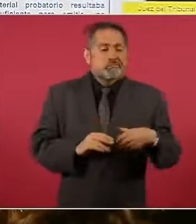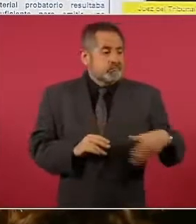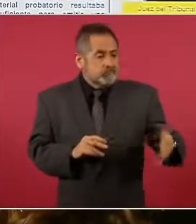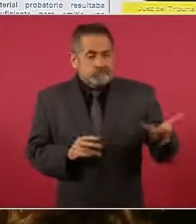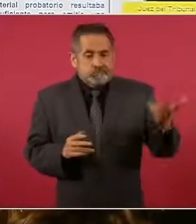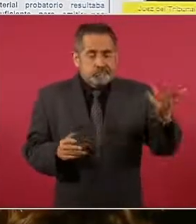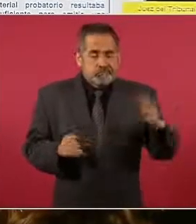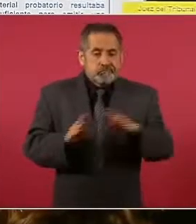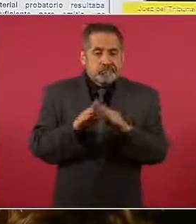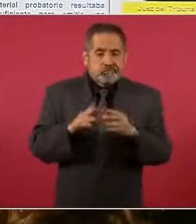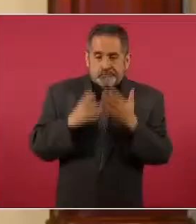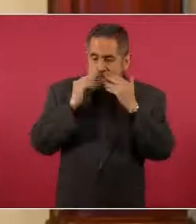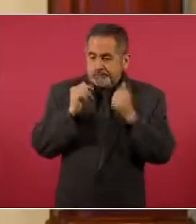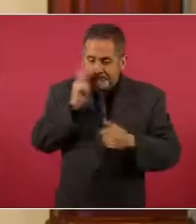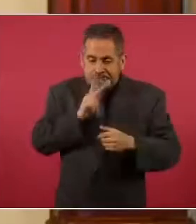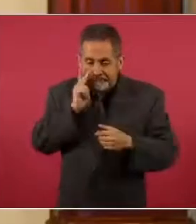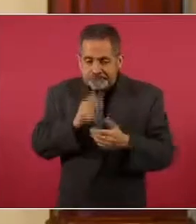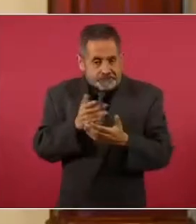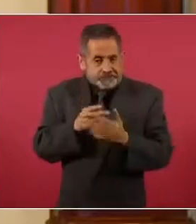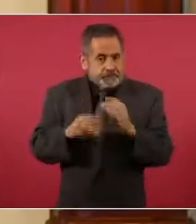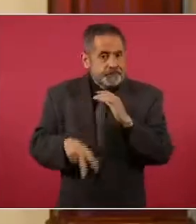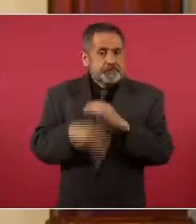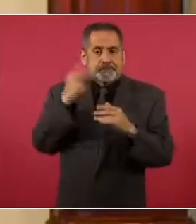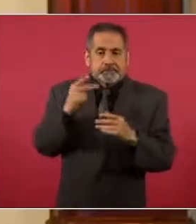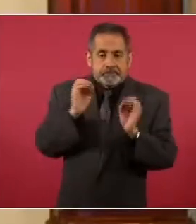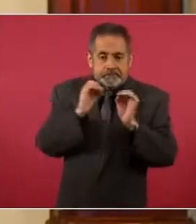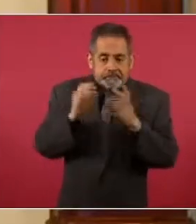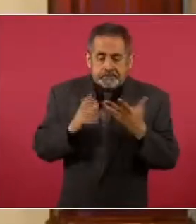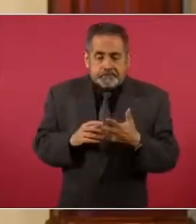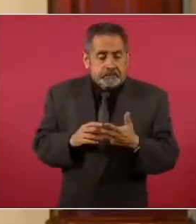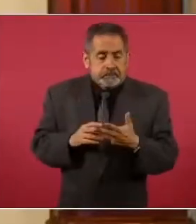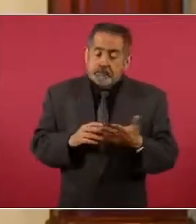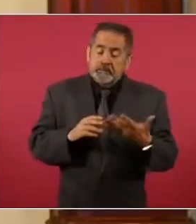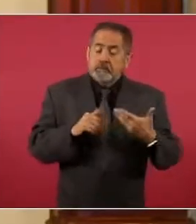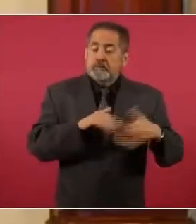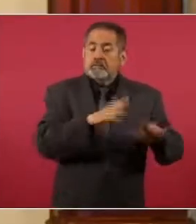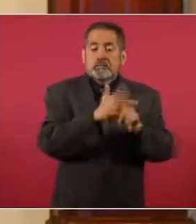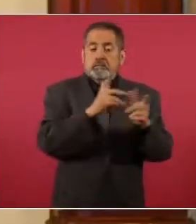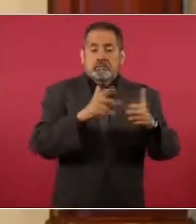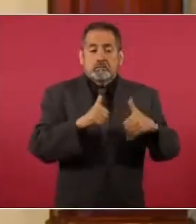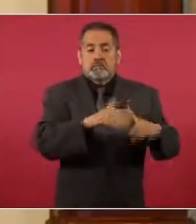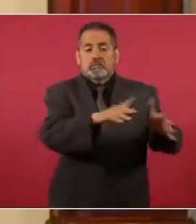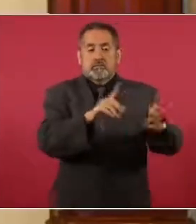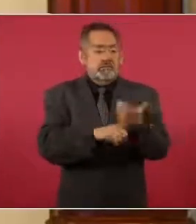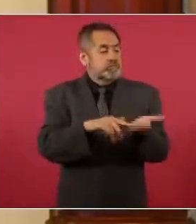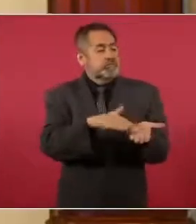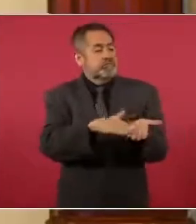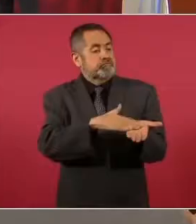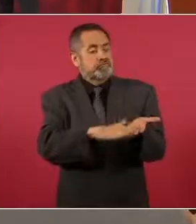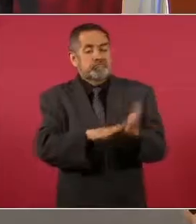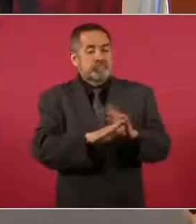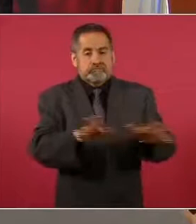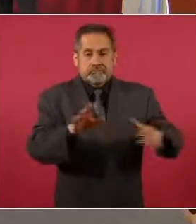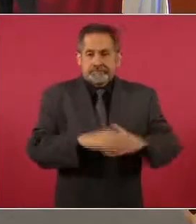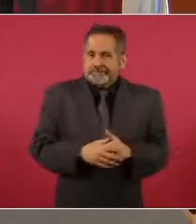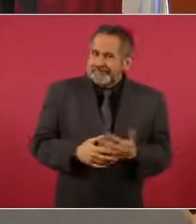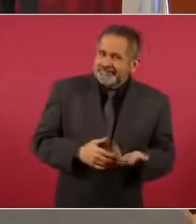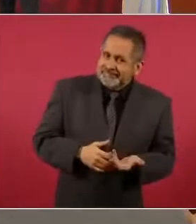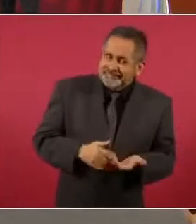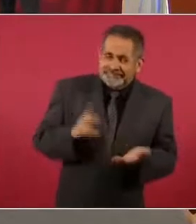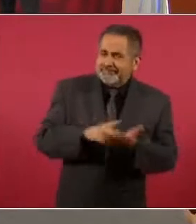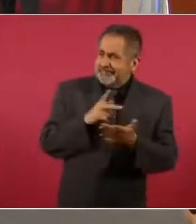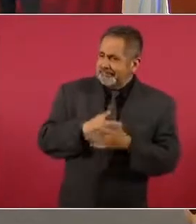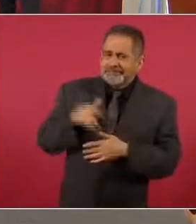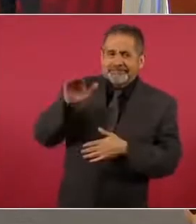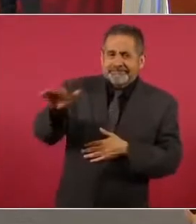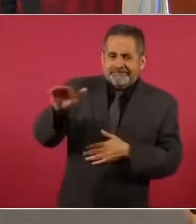hubiera insuficiencia probatoria y el proceso fuera generado una absolución, y aunque se apeló, el